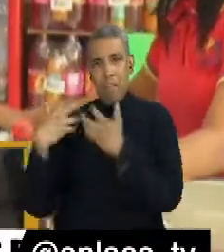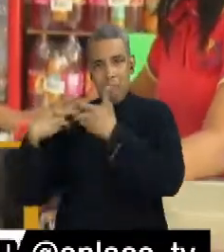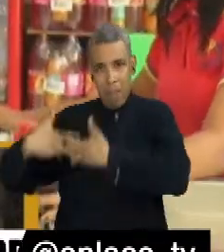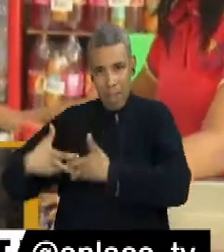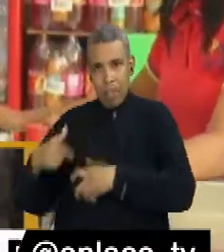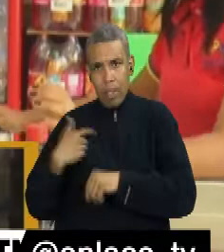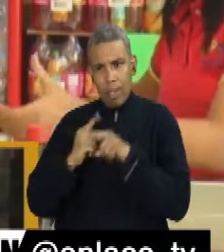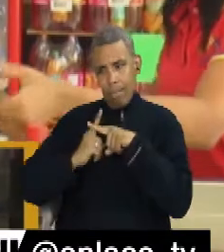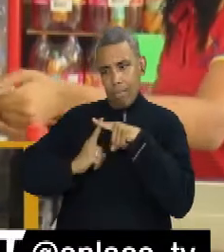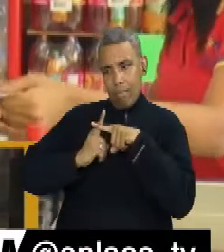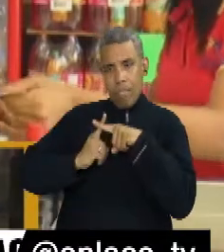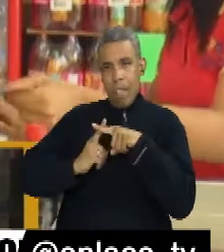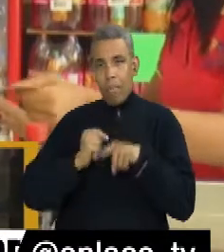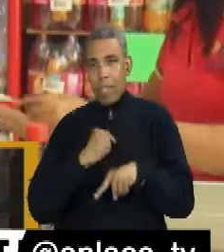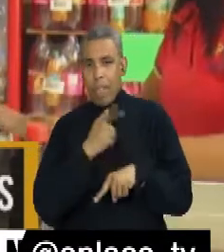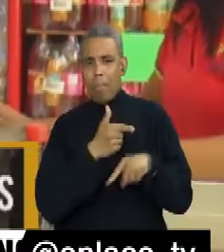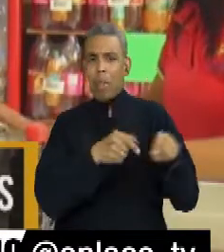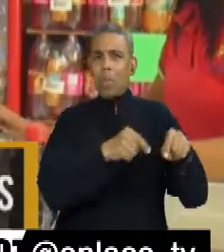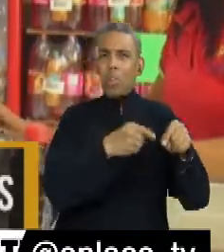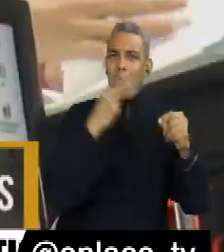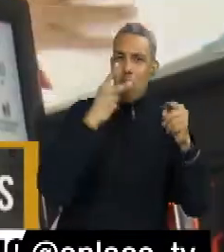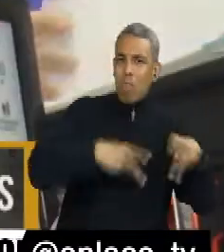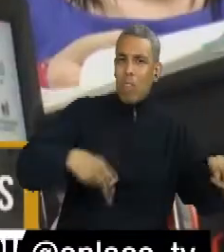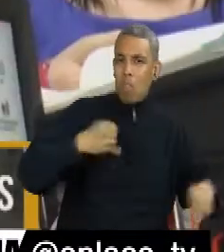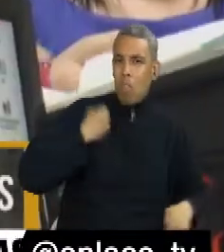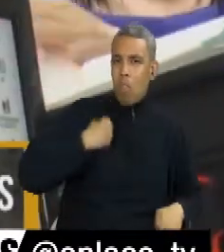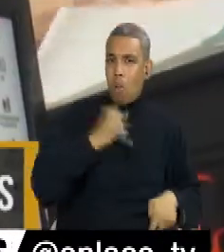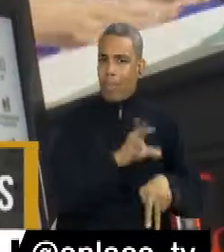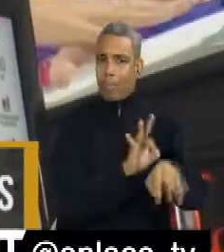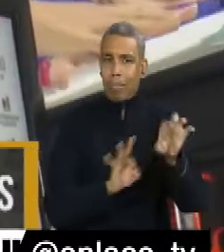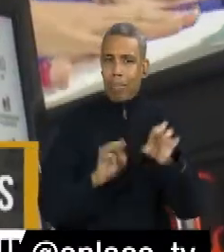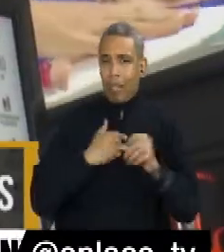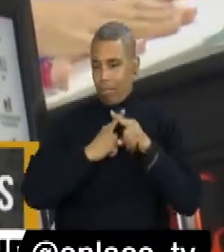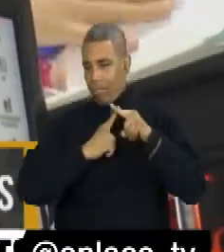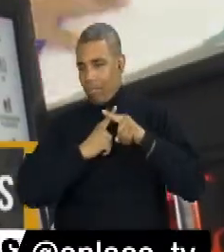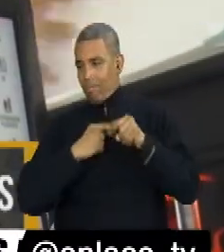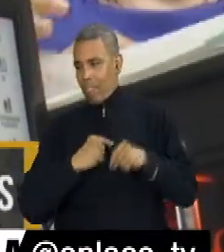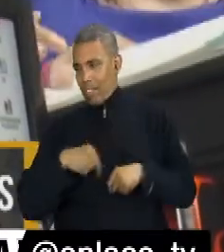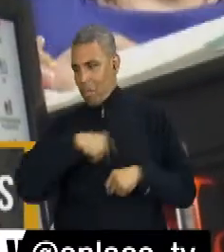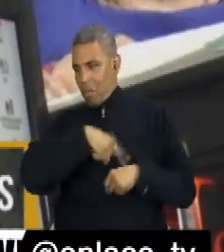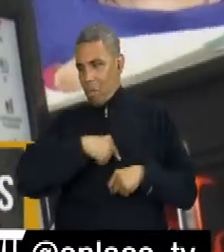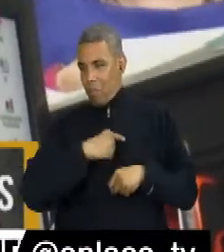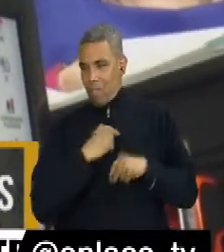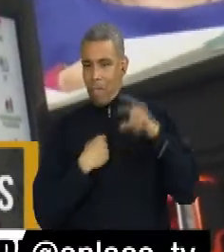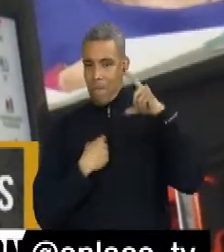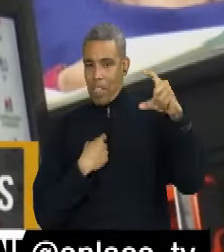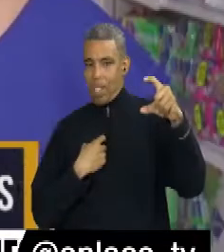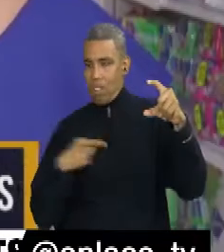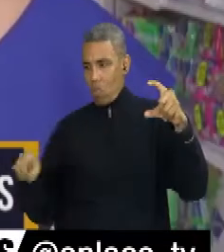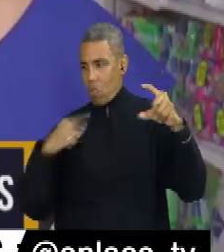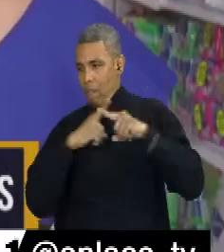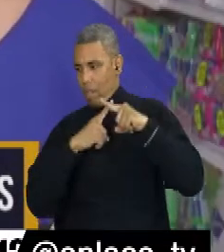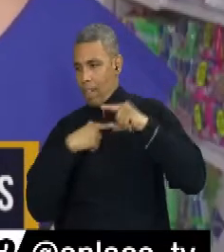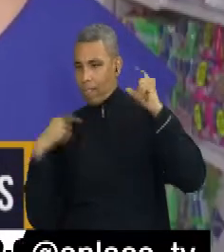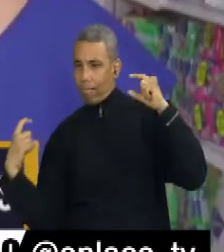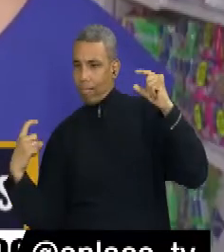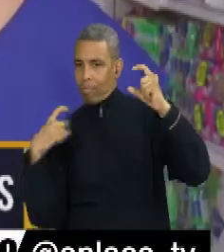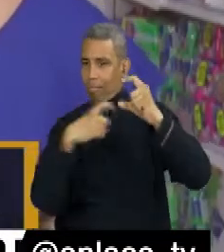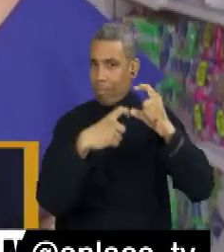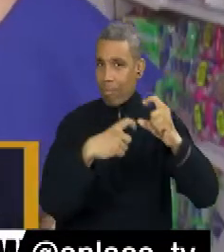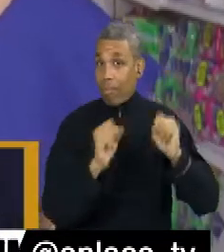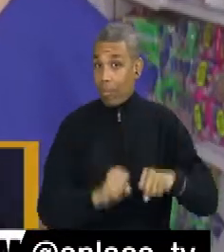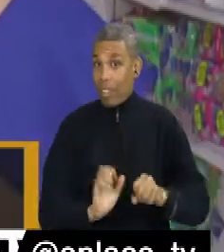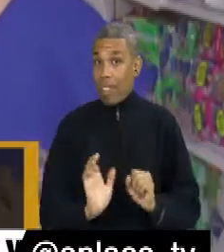acá han salido con buena experiencia, buenos profesionales, y me han dado un motivo más para seguir en el programa y aprovechar e invitar a todos los empresarios de